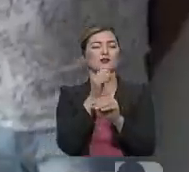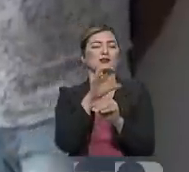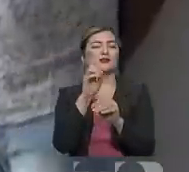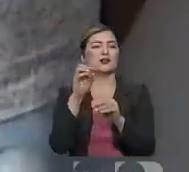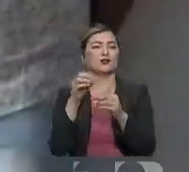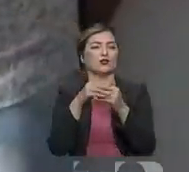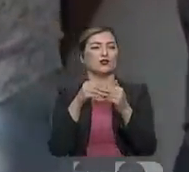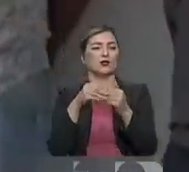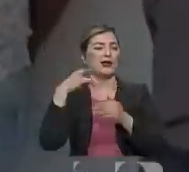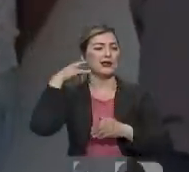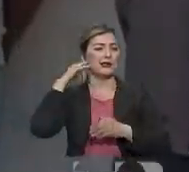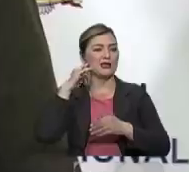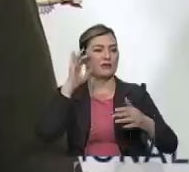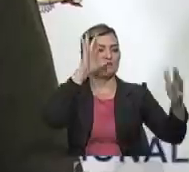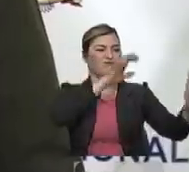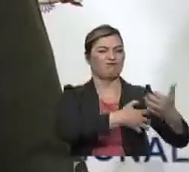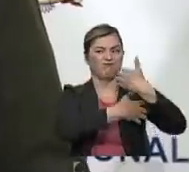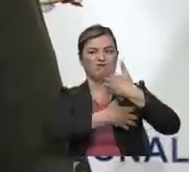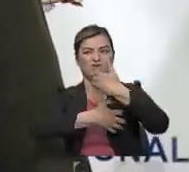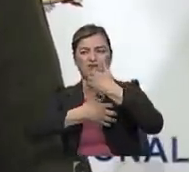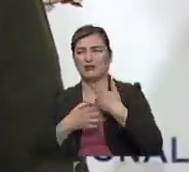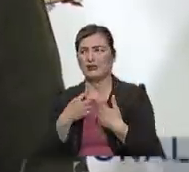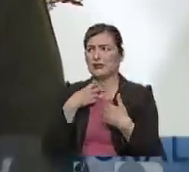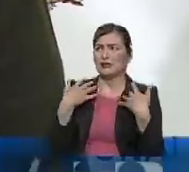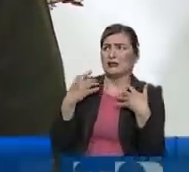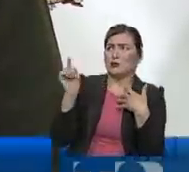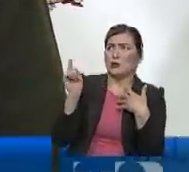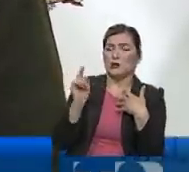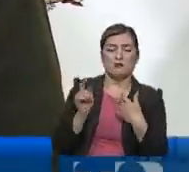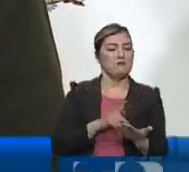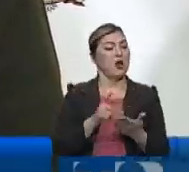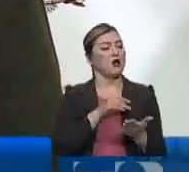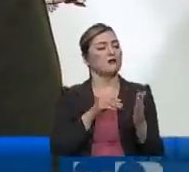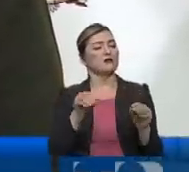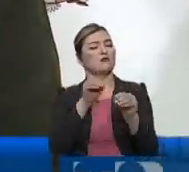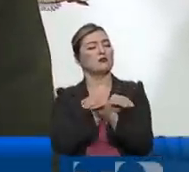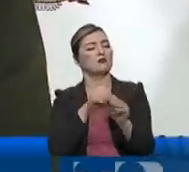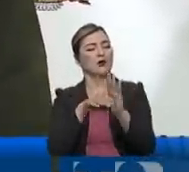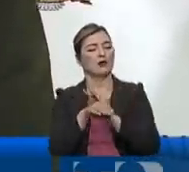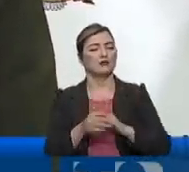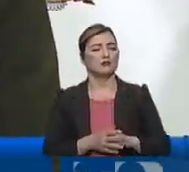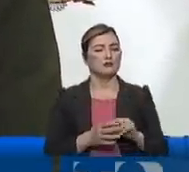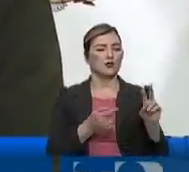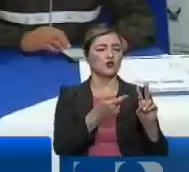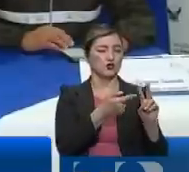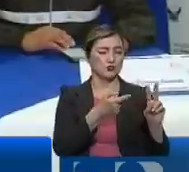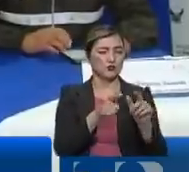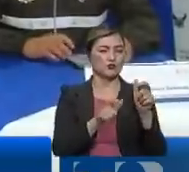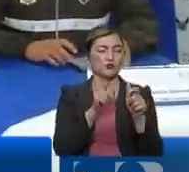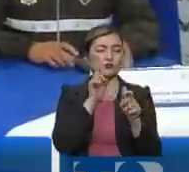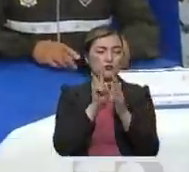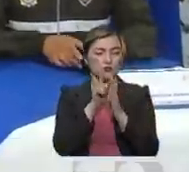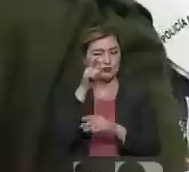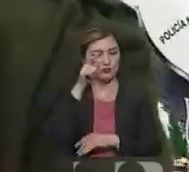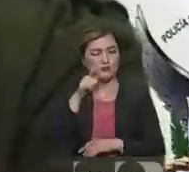no llevarse a la menor secuestrada. Ellos harán la denuncia respectiva ante la Fiscalía General. La